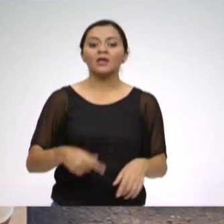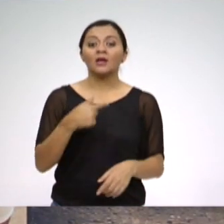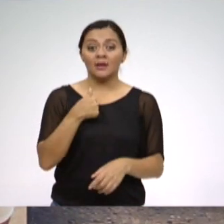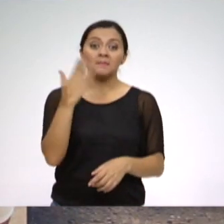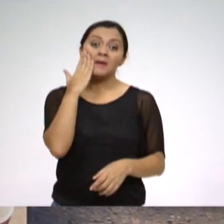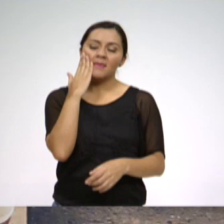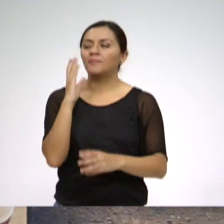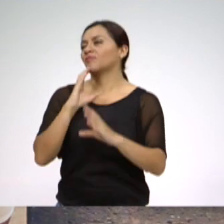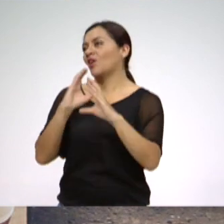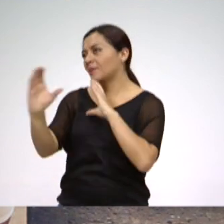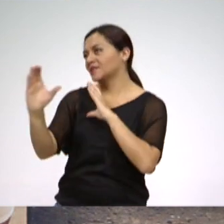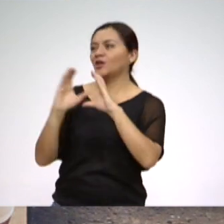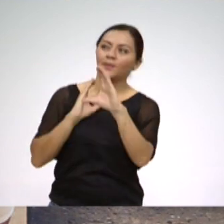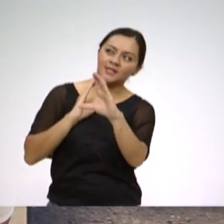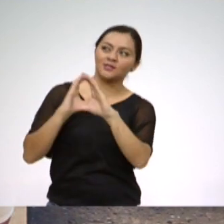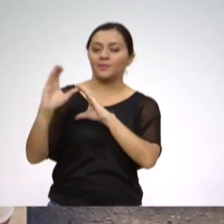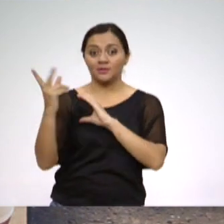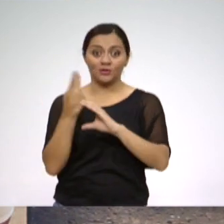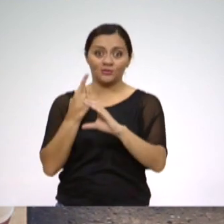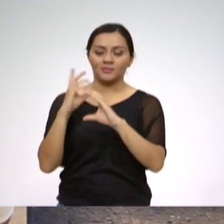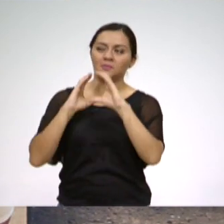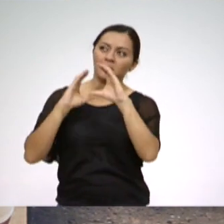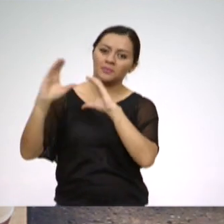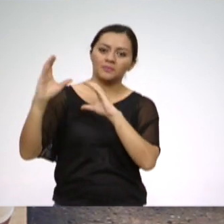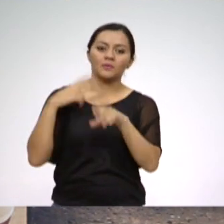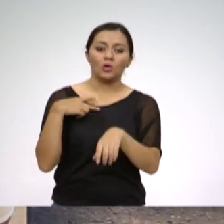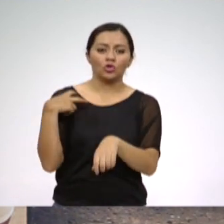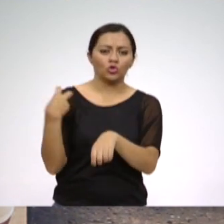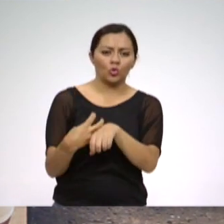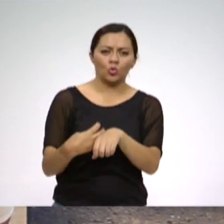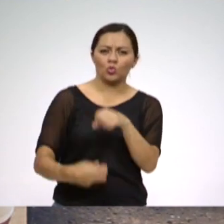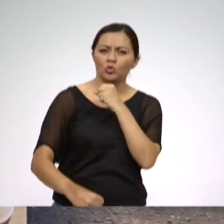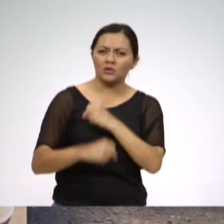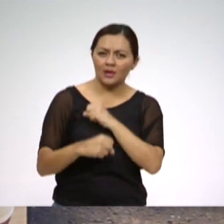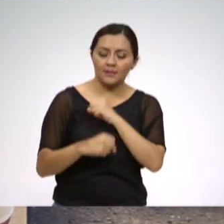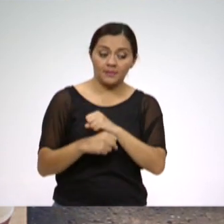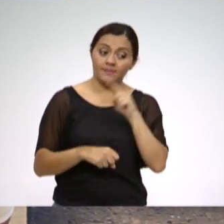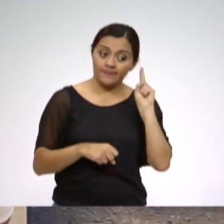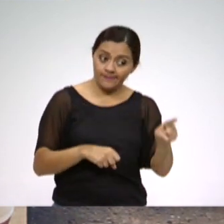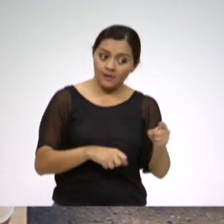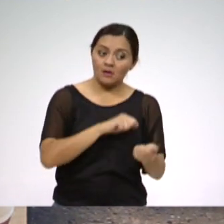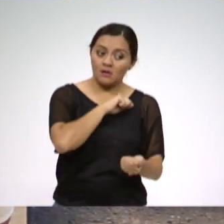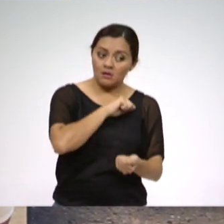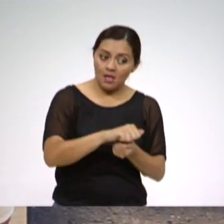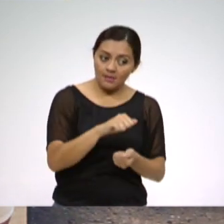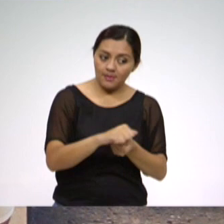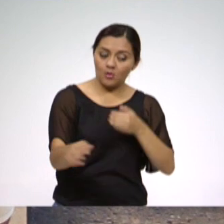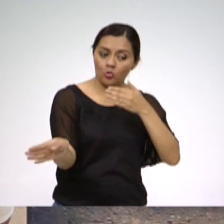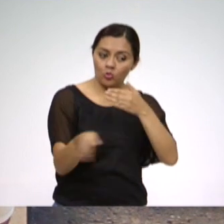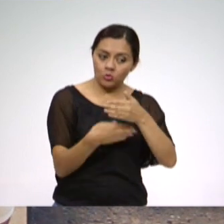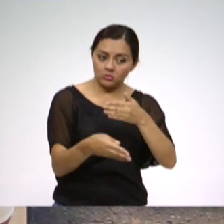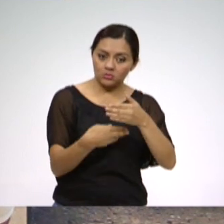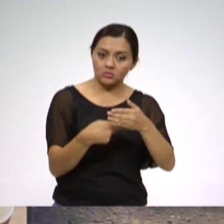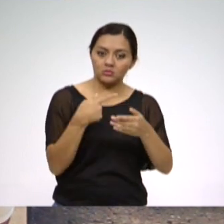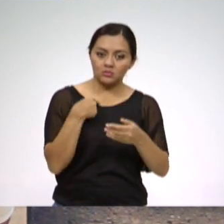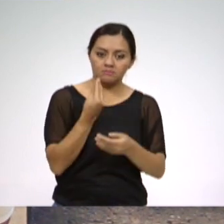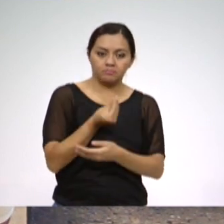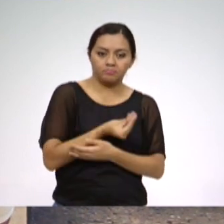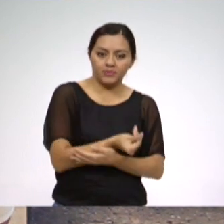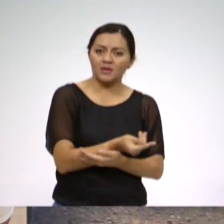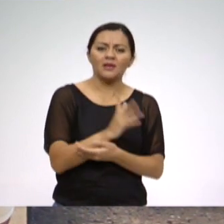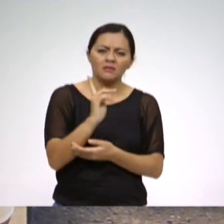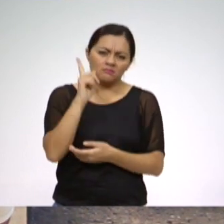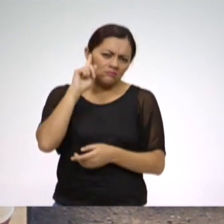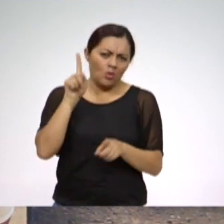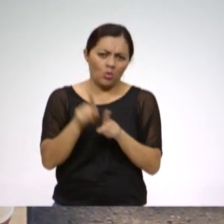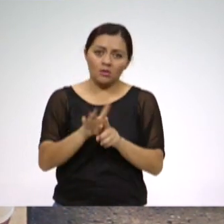las dos. Entonces le decía, yo trabajo duro, tú me arreglas, me lavas, me cocinas y yo te mantengo. Era el trato